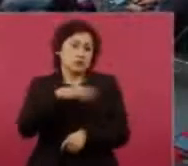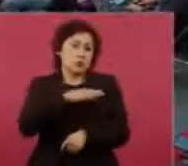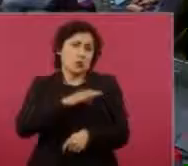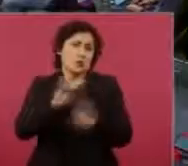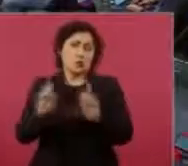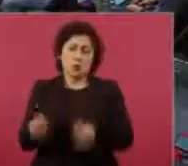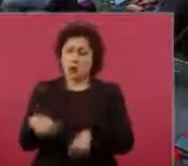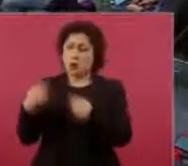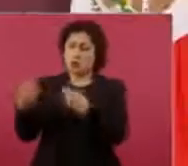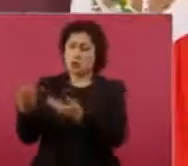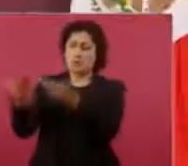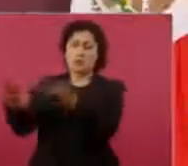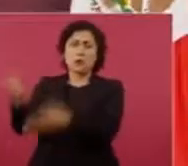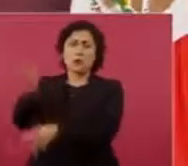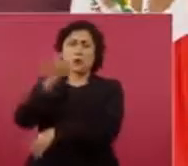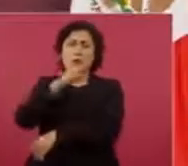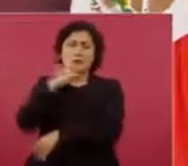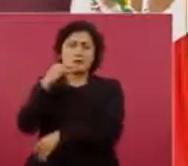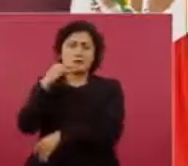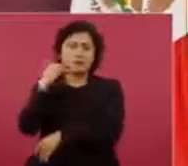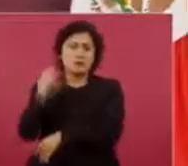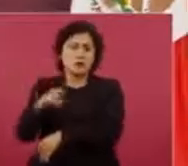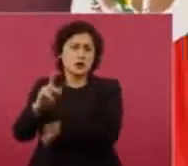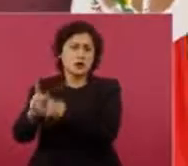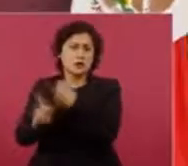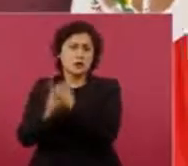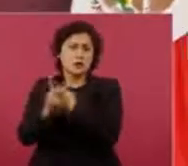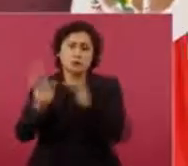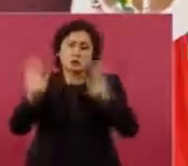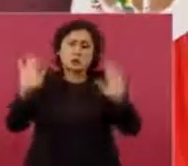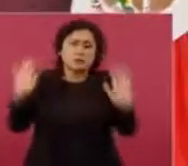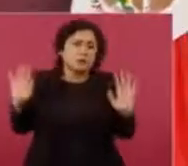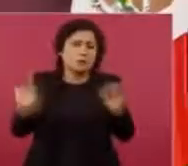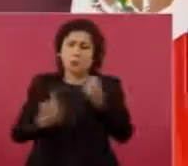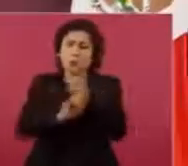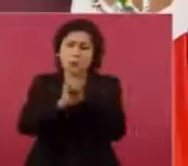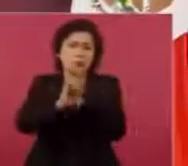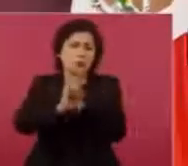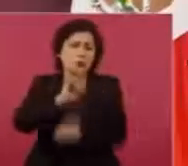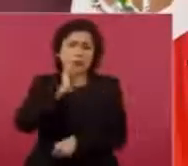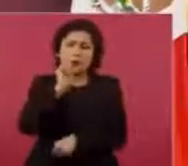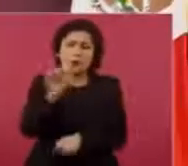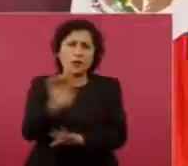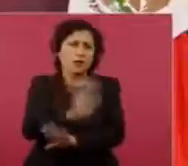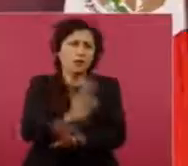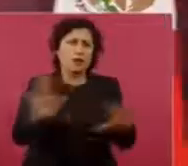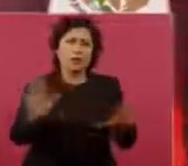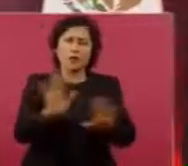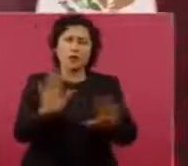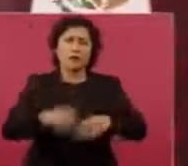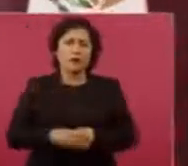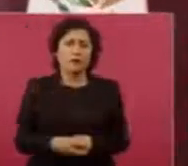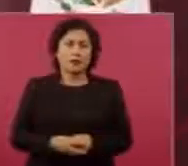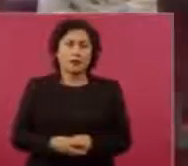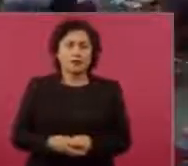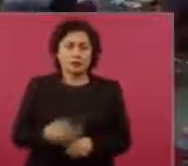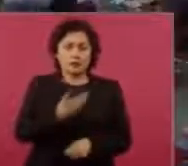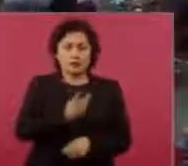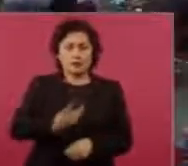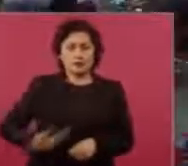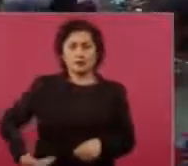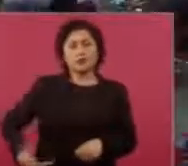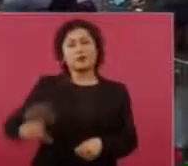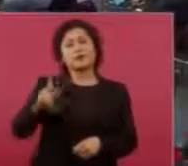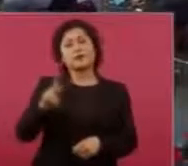boric sin ningún problema este a Petro a